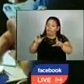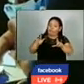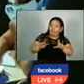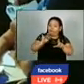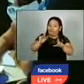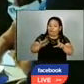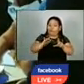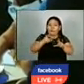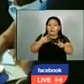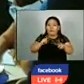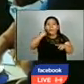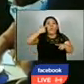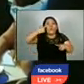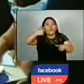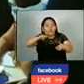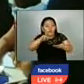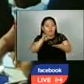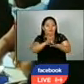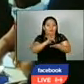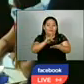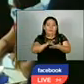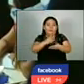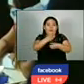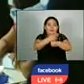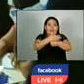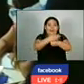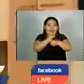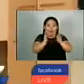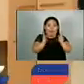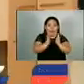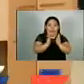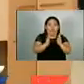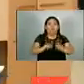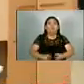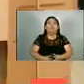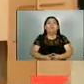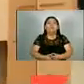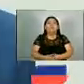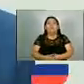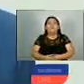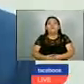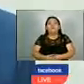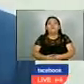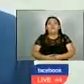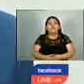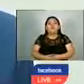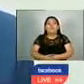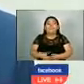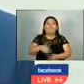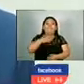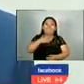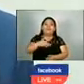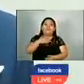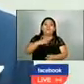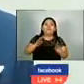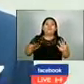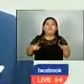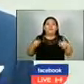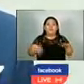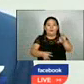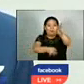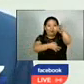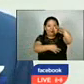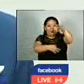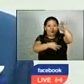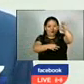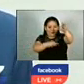pruebas que se han hecho solo muestra la bandera de un solo partido político. Lo complejo que es la papeleta